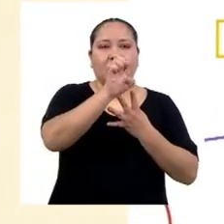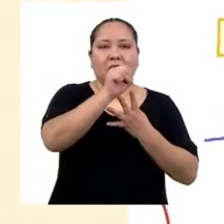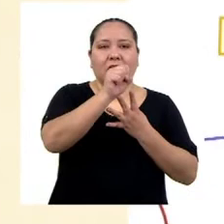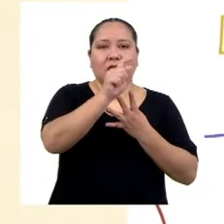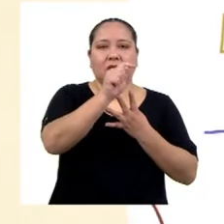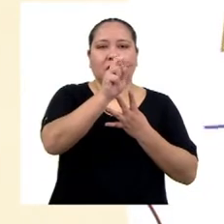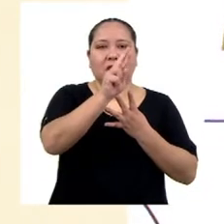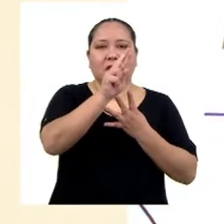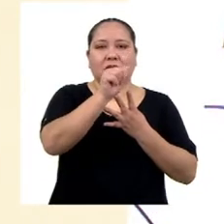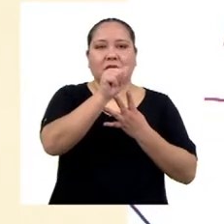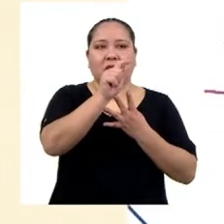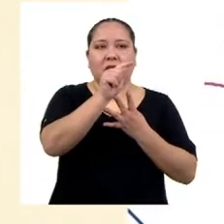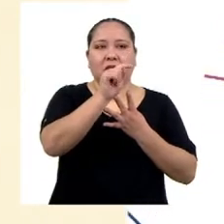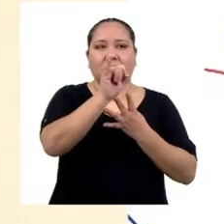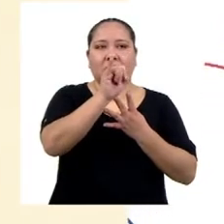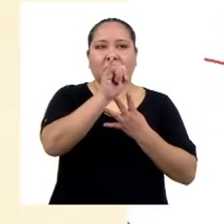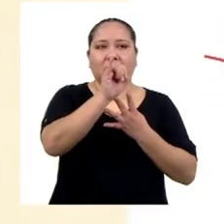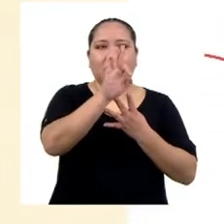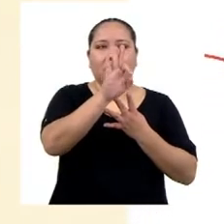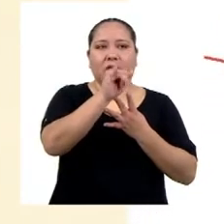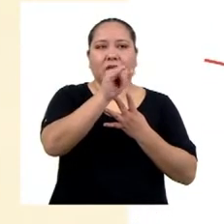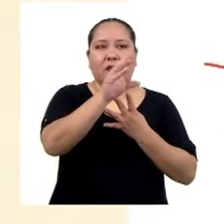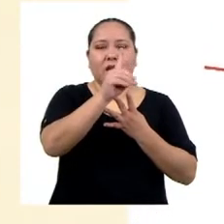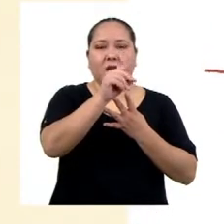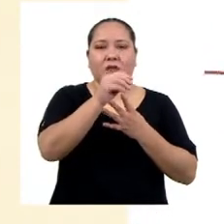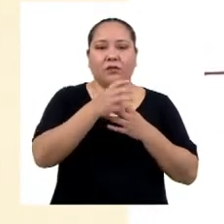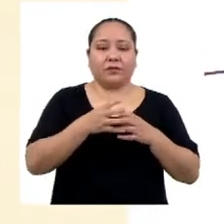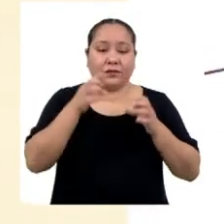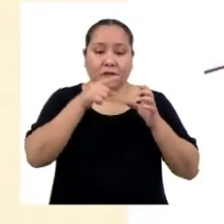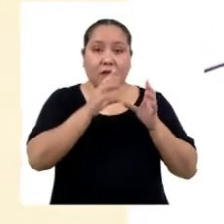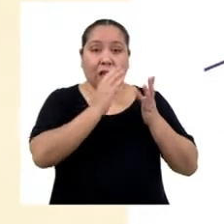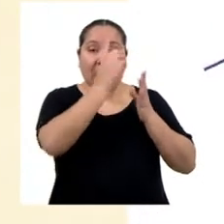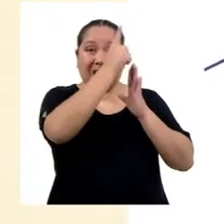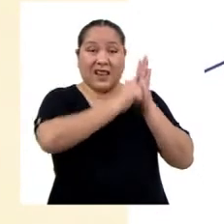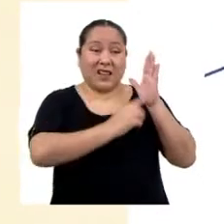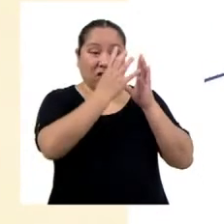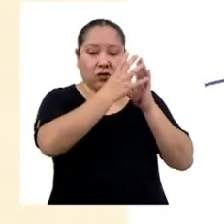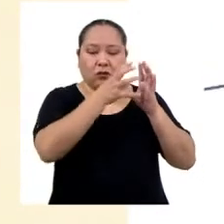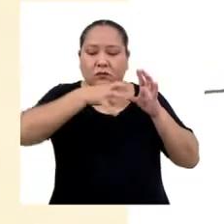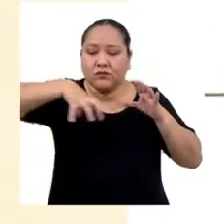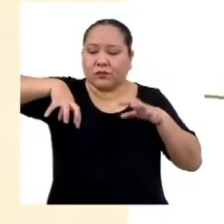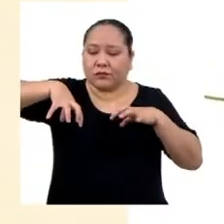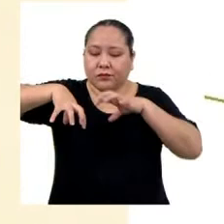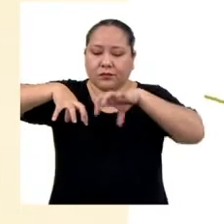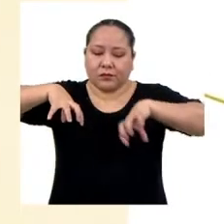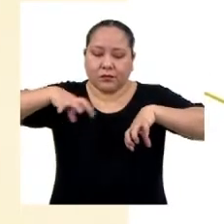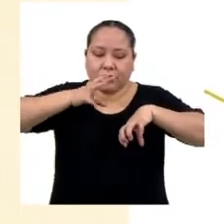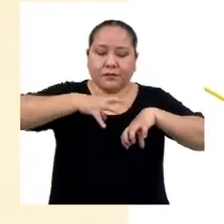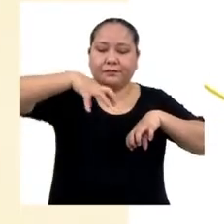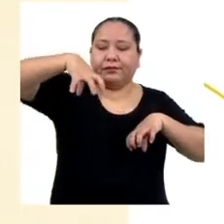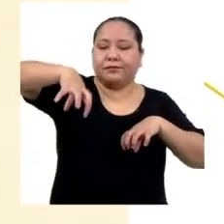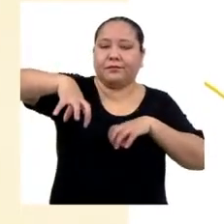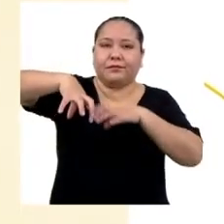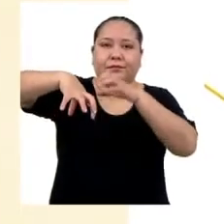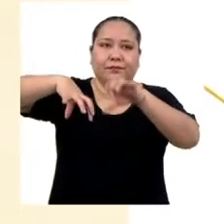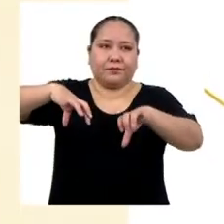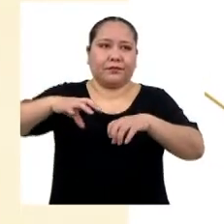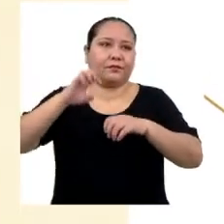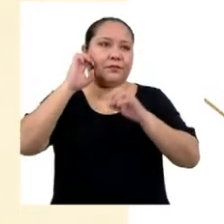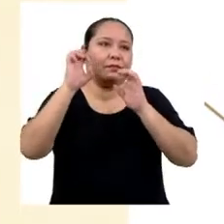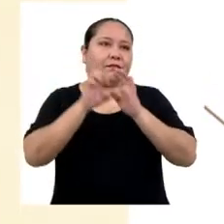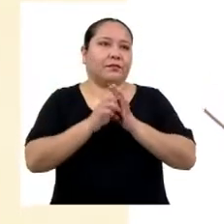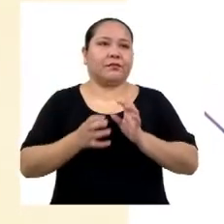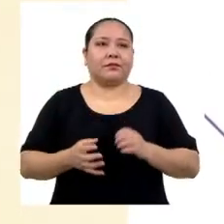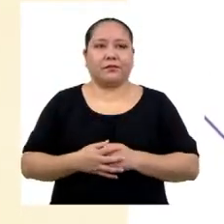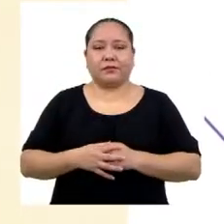estratificado, que es el que divide la población en grupos, clases o estratos. Un ejemplo para lo nuestro sería